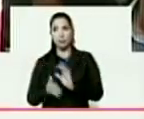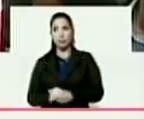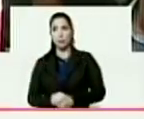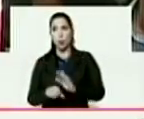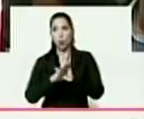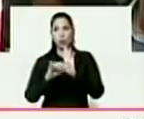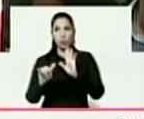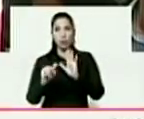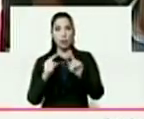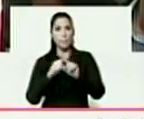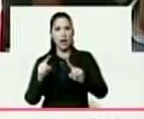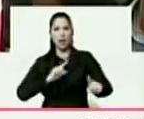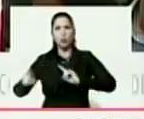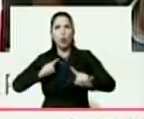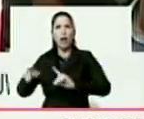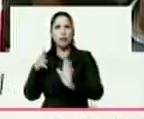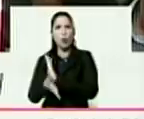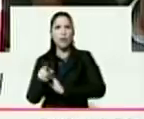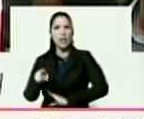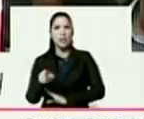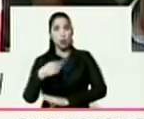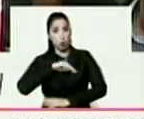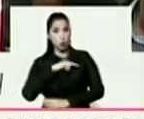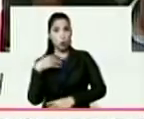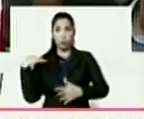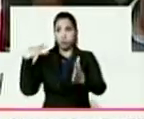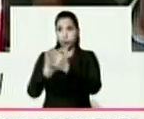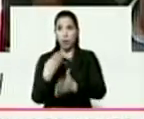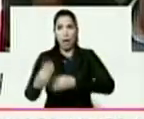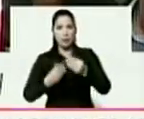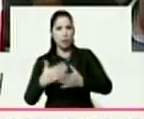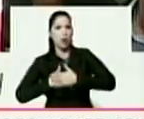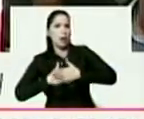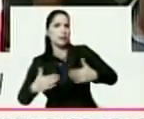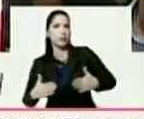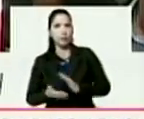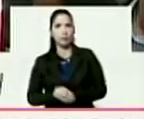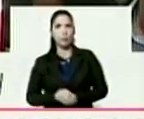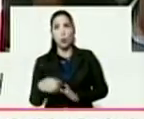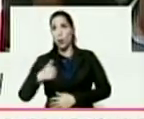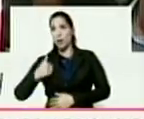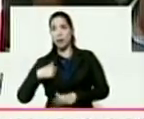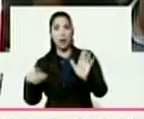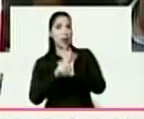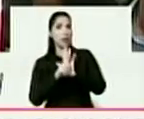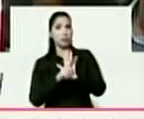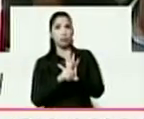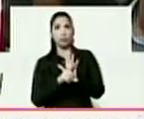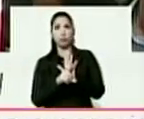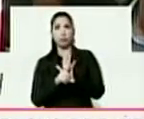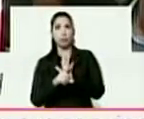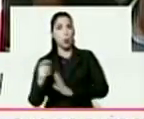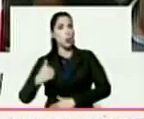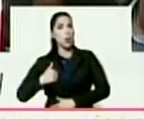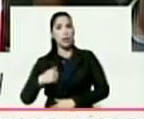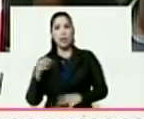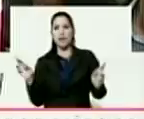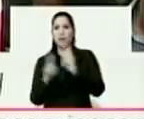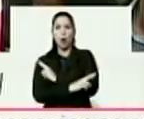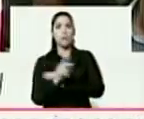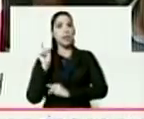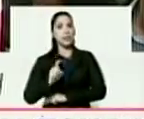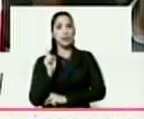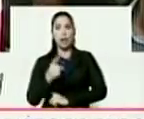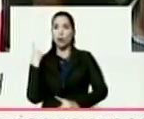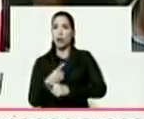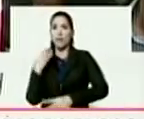para actuar en ese sentido y lo hemos venido haciendo y estamos a la orden cualquier ley o cualquier reforma que sea necesario hacer